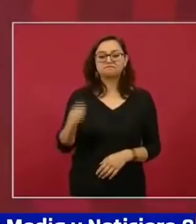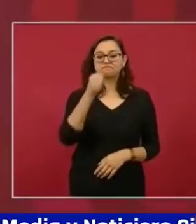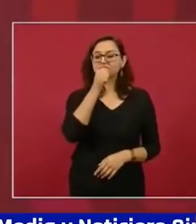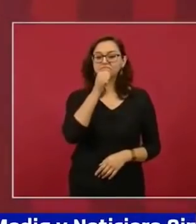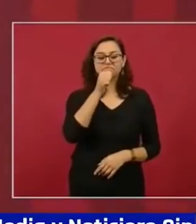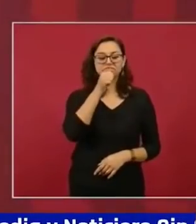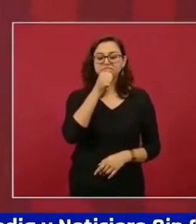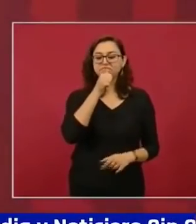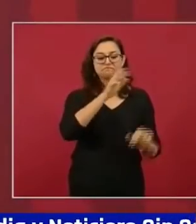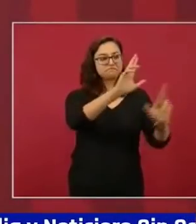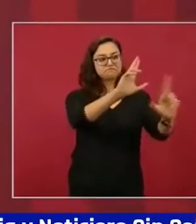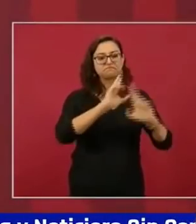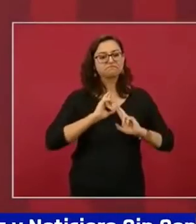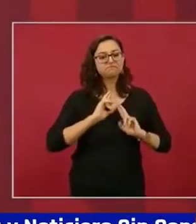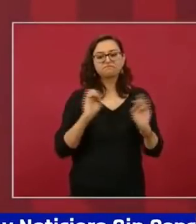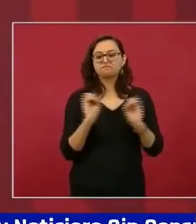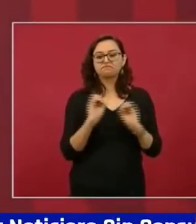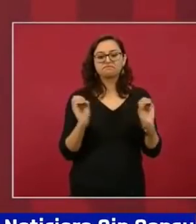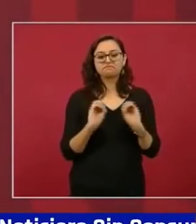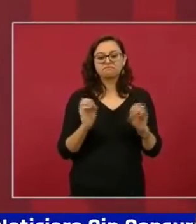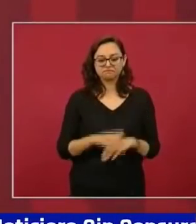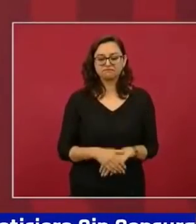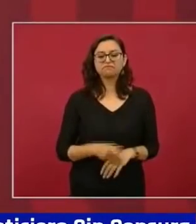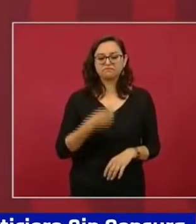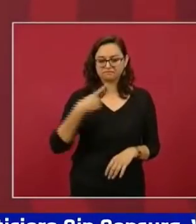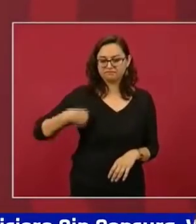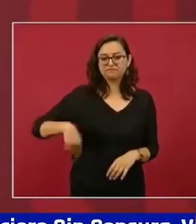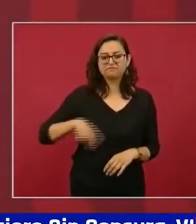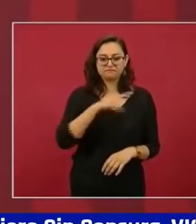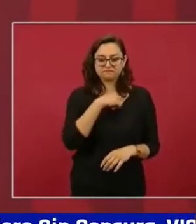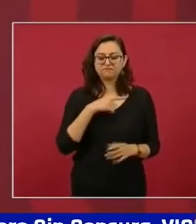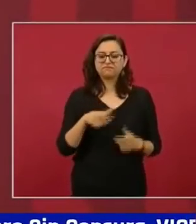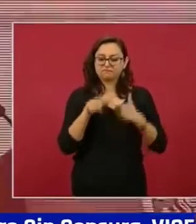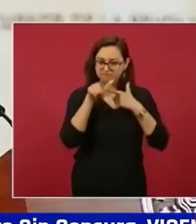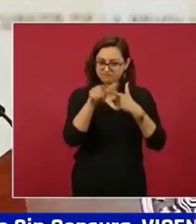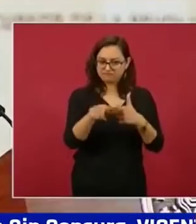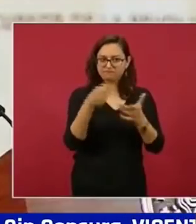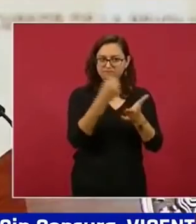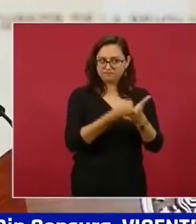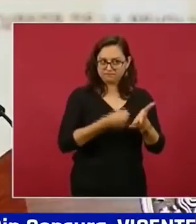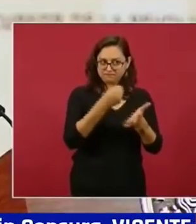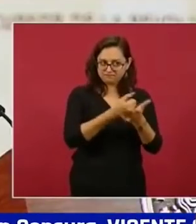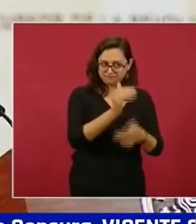mencionas. Vamos a seguir solicitando